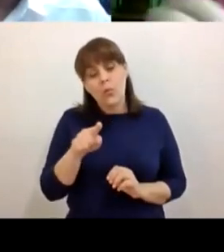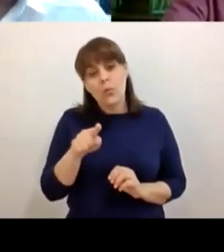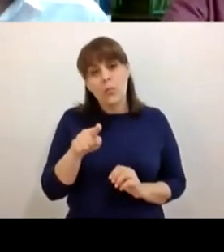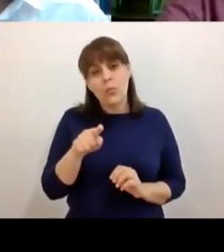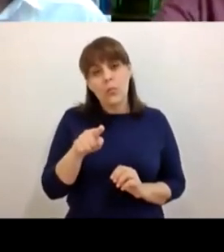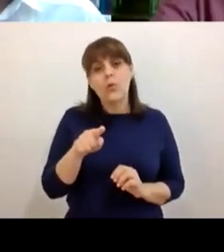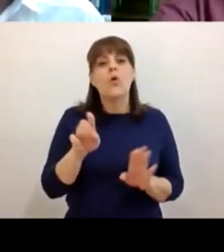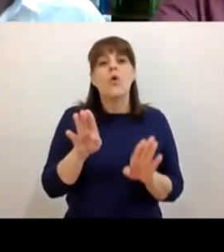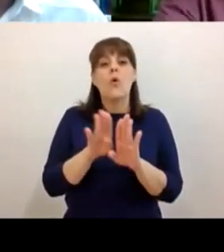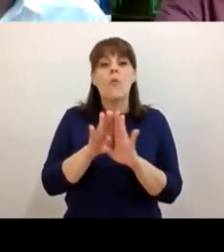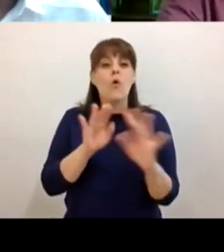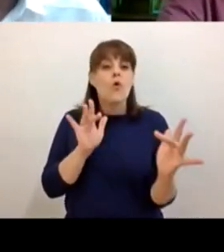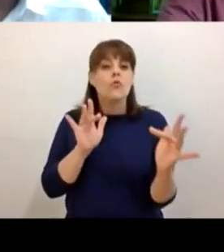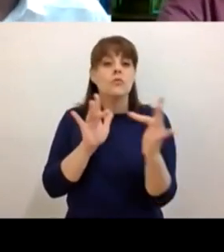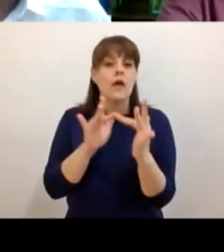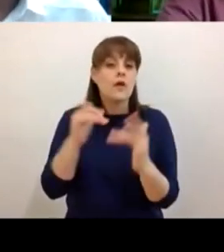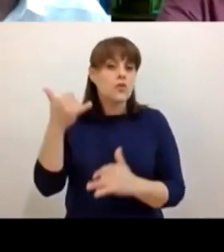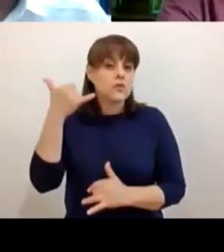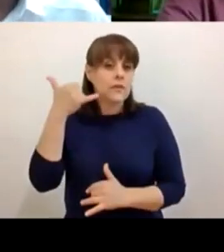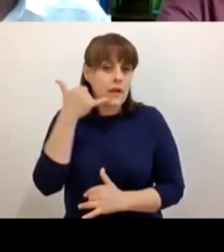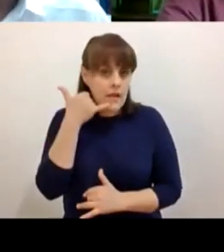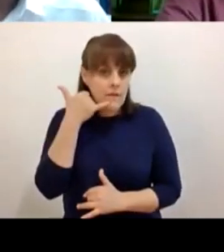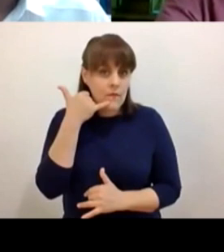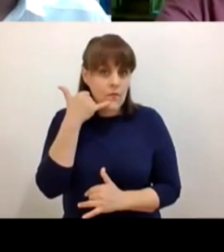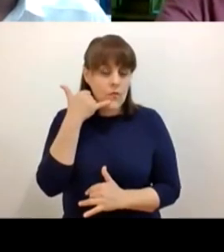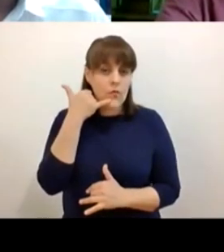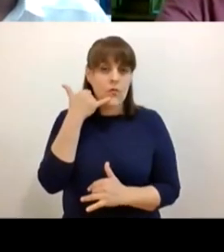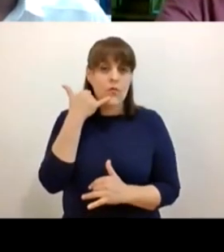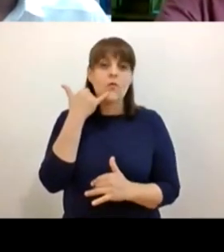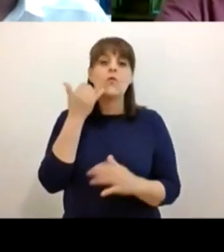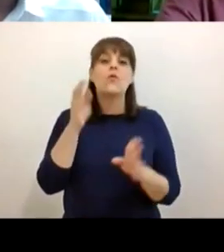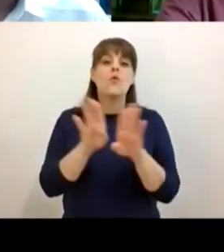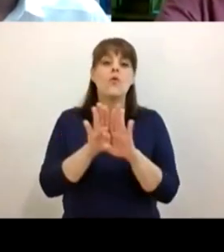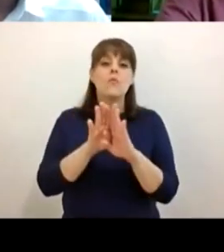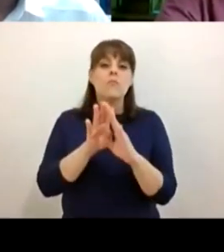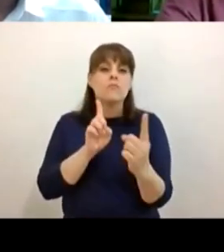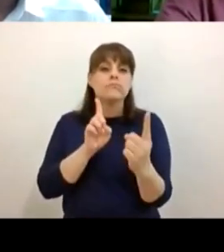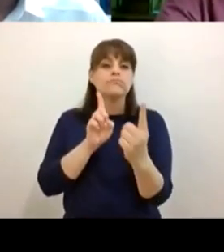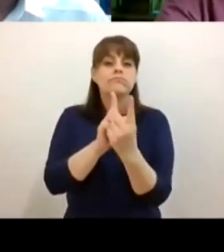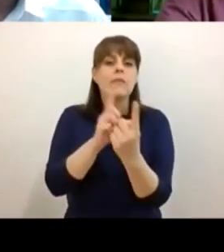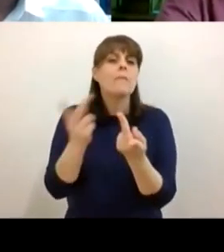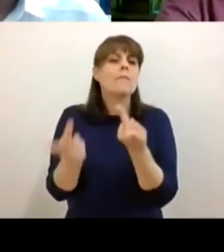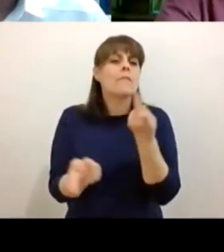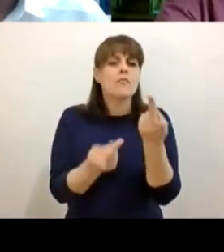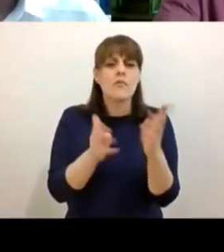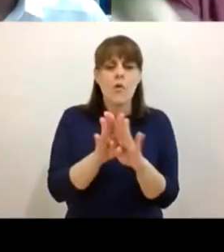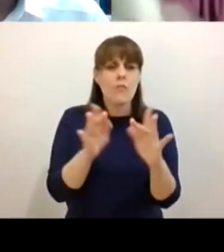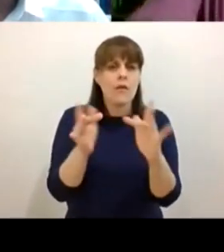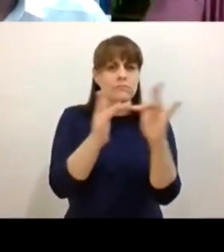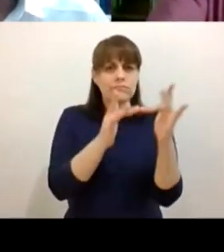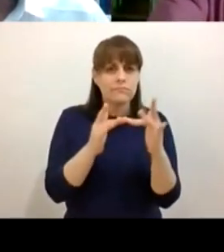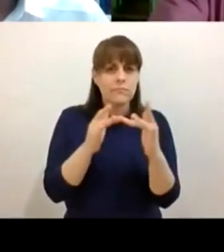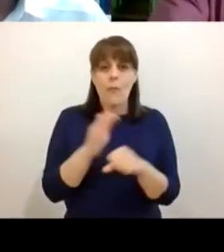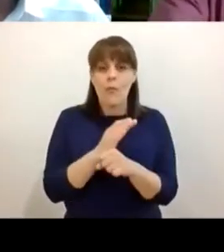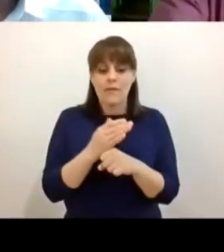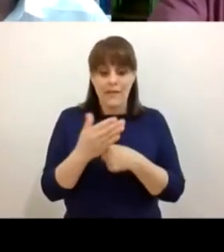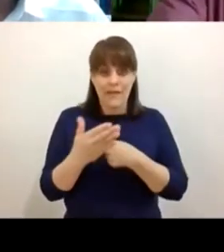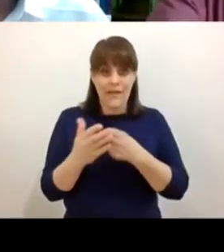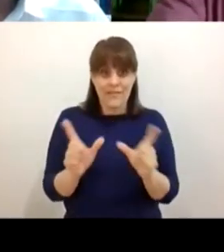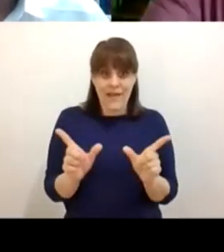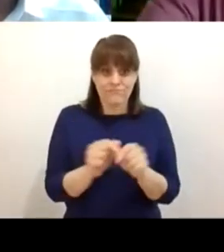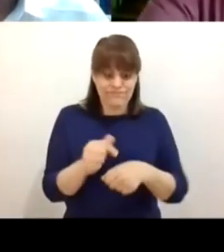líneas telefónicas, a dónde se recurre, con quién se pregunta, porque esta plática termina en media hora, pero